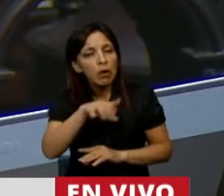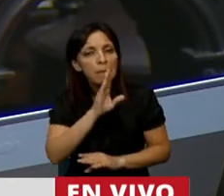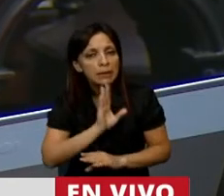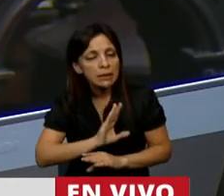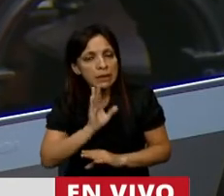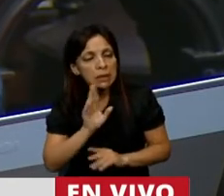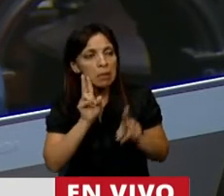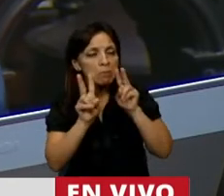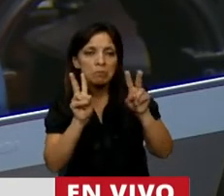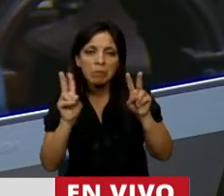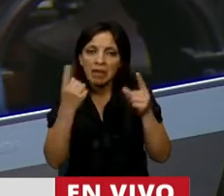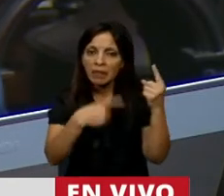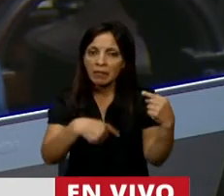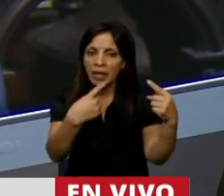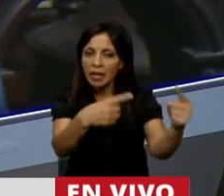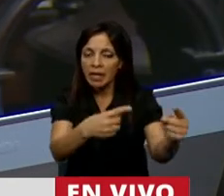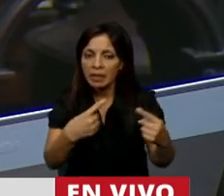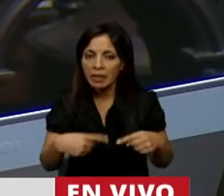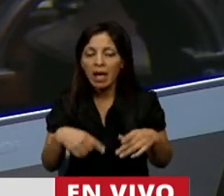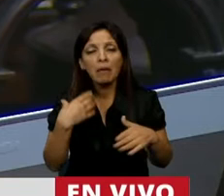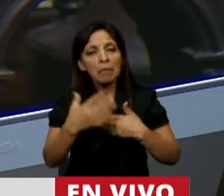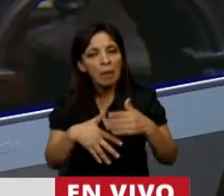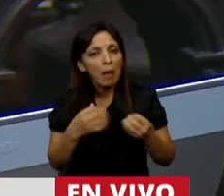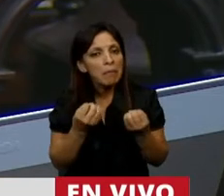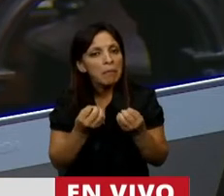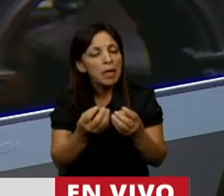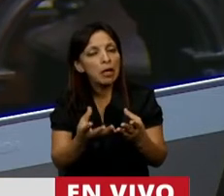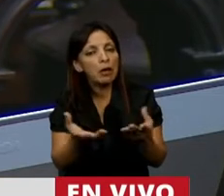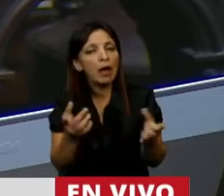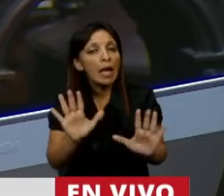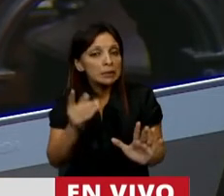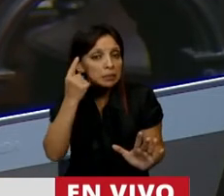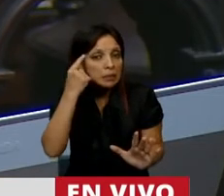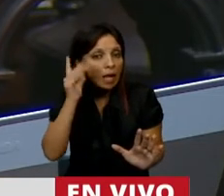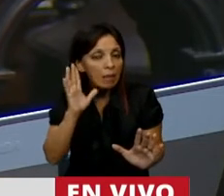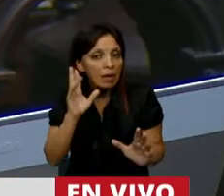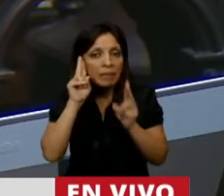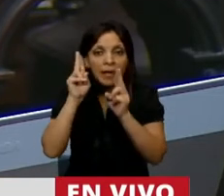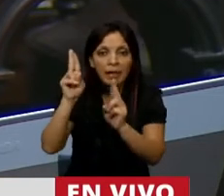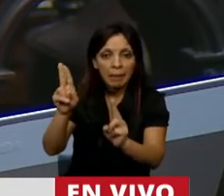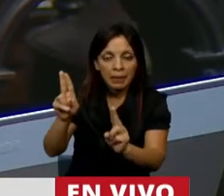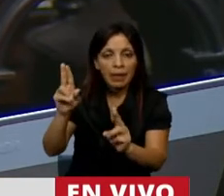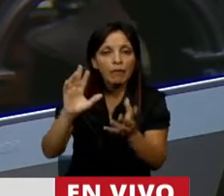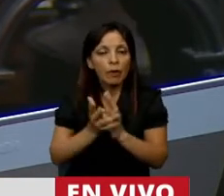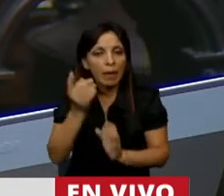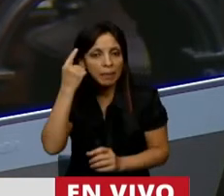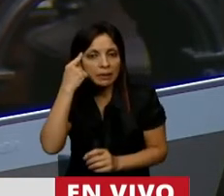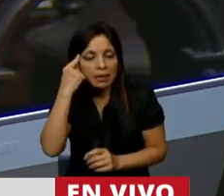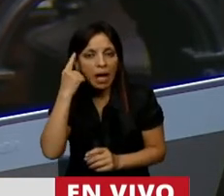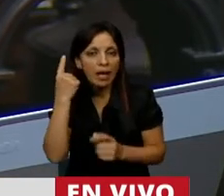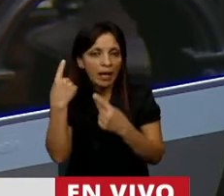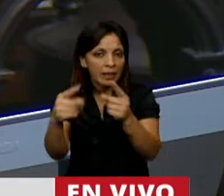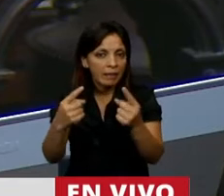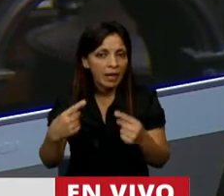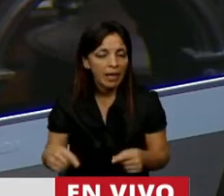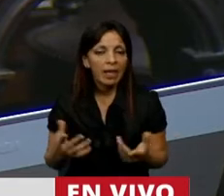a las diferencias iba a estar plenamente ejercitada. El respetar el pensamiento distinto